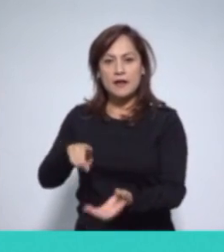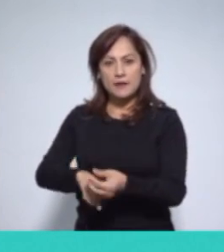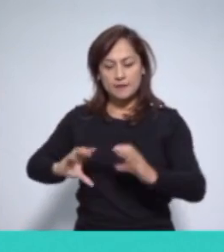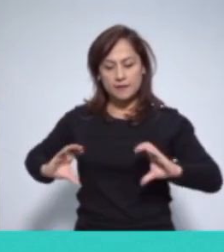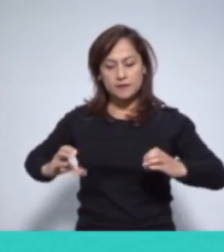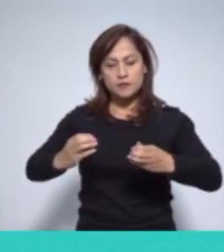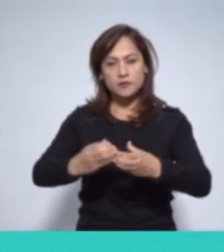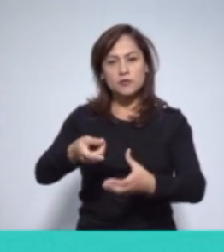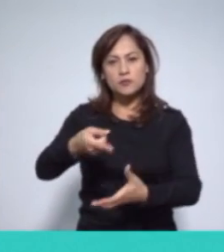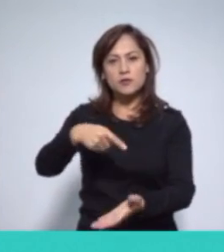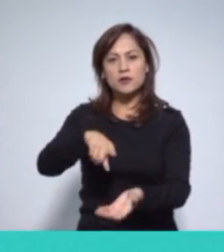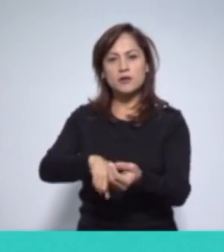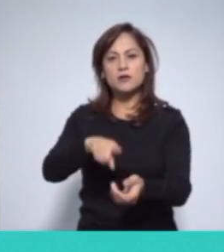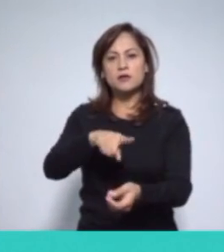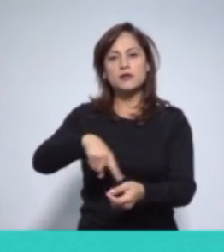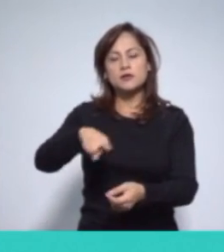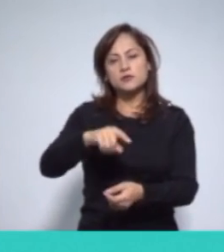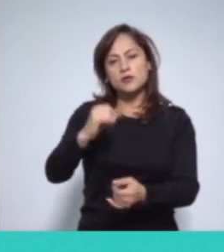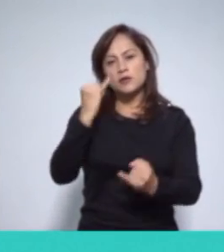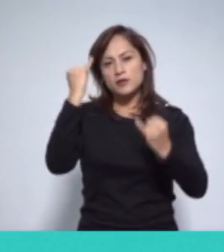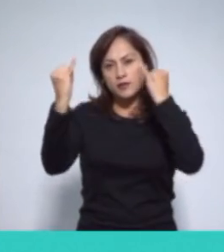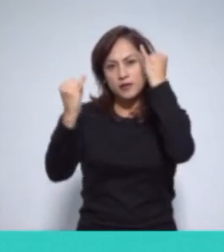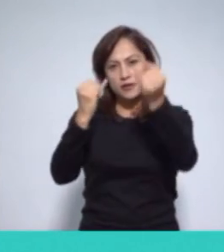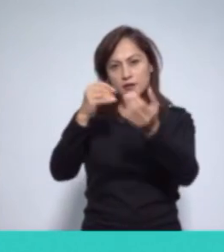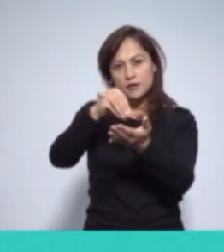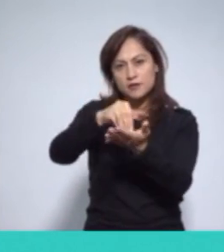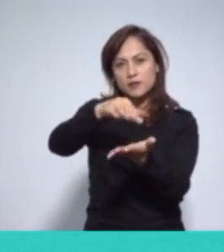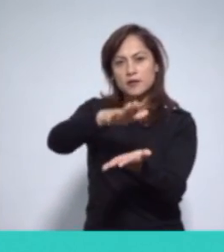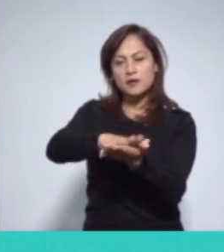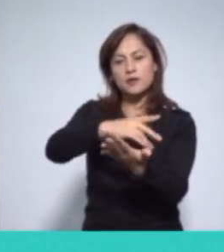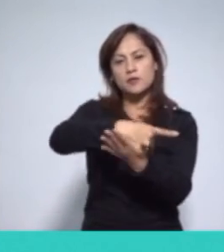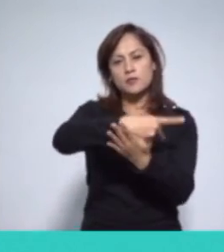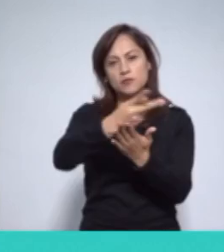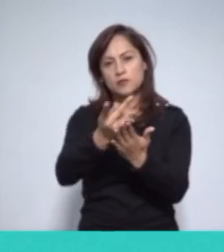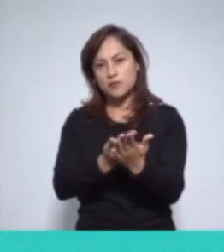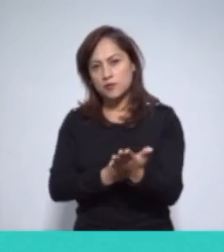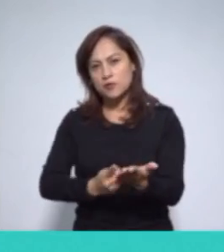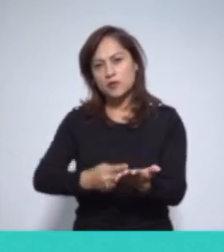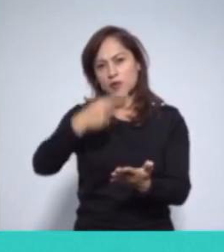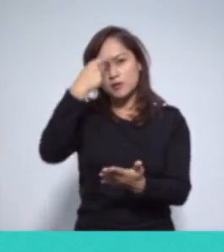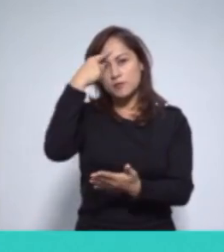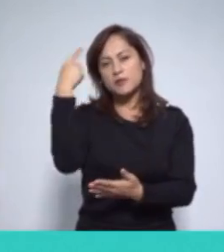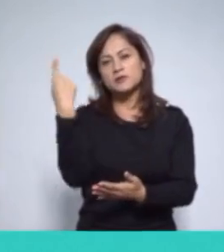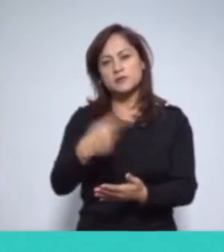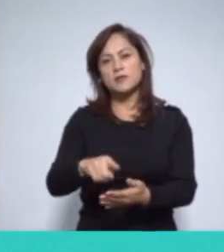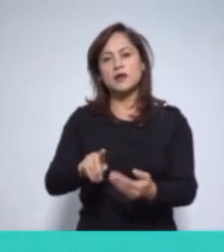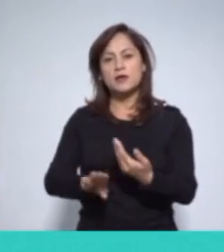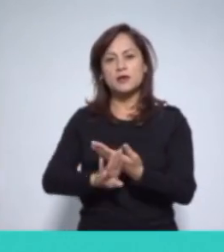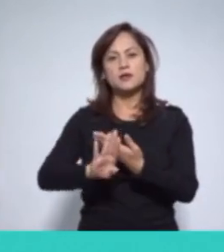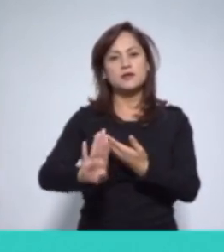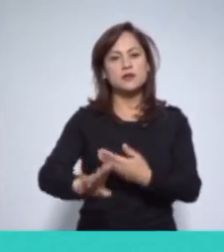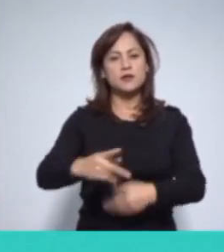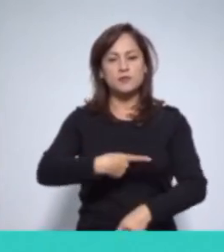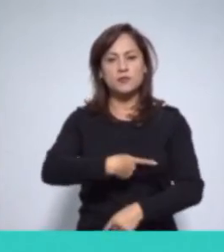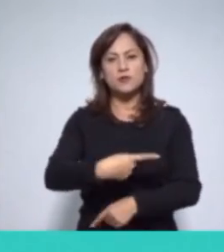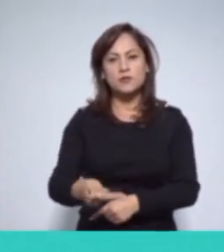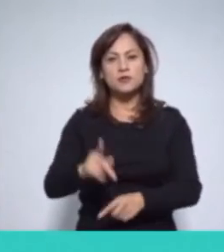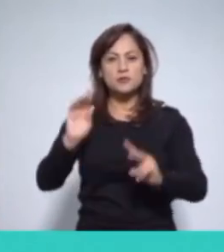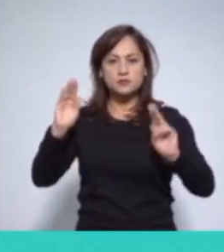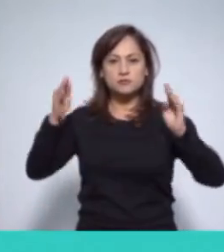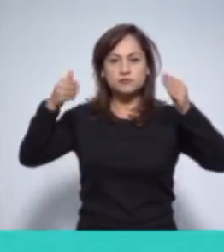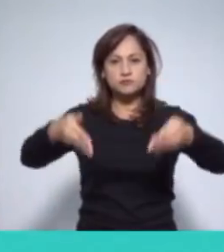instrumentar programas y políticas destinadas a eliminar la pobreza y que incluyan una perspectiva de género y un